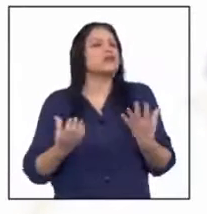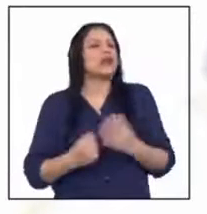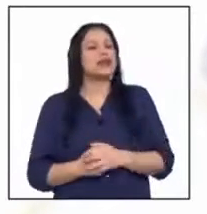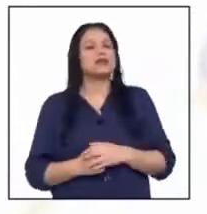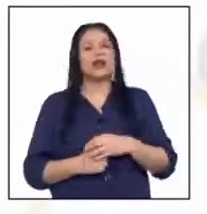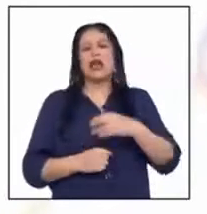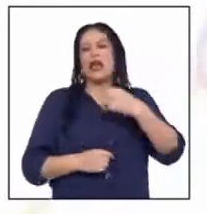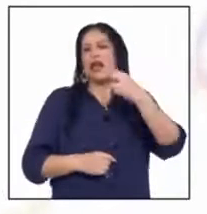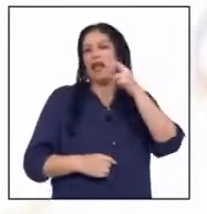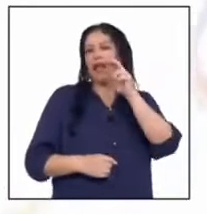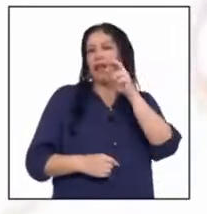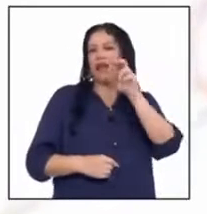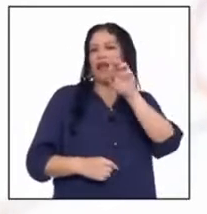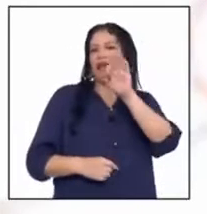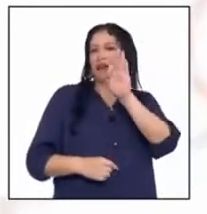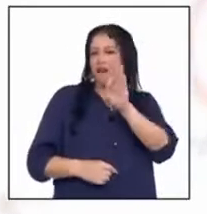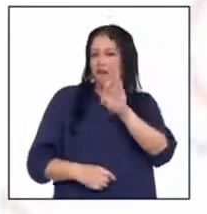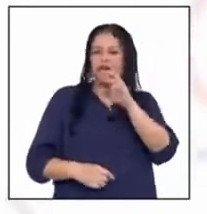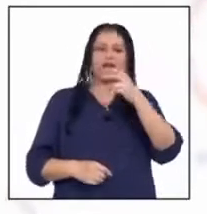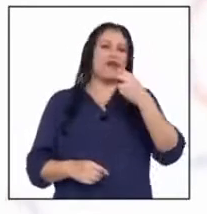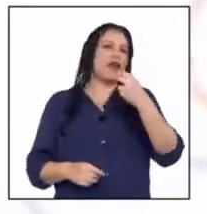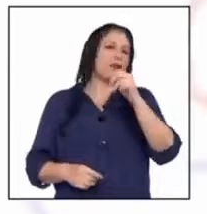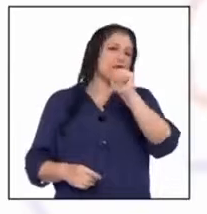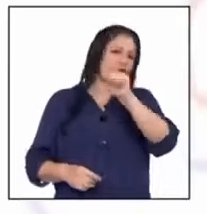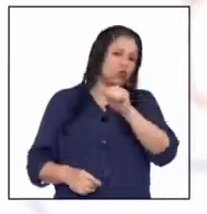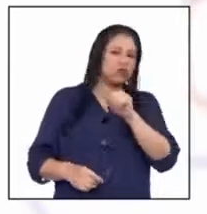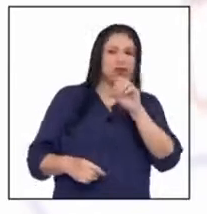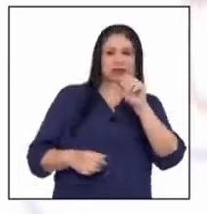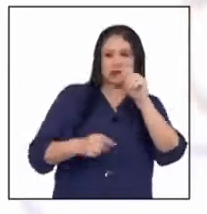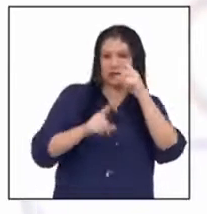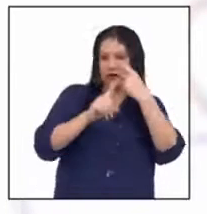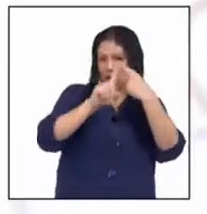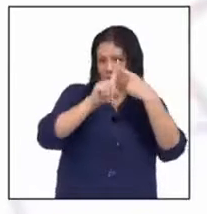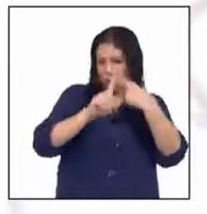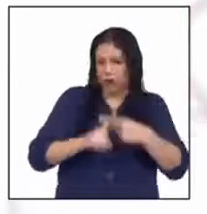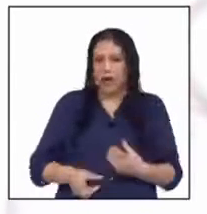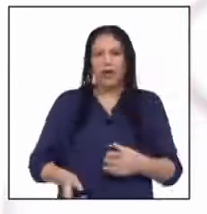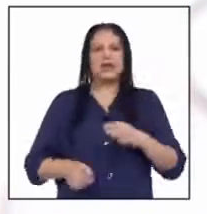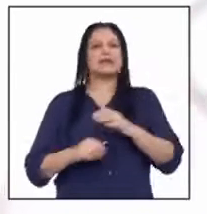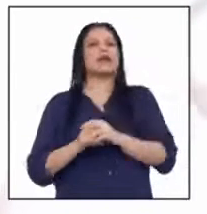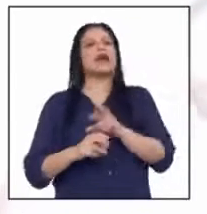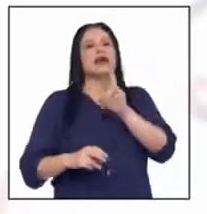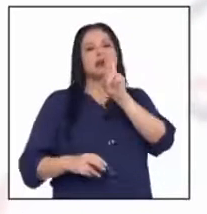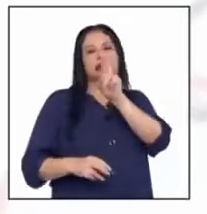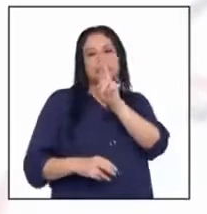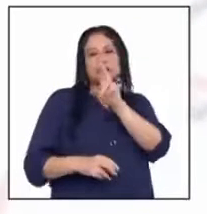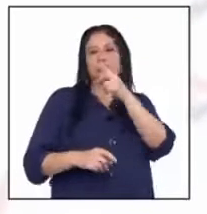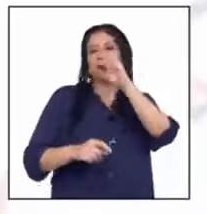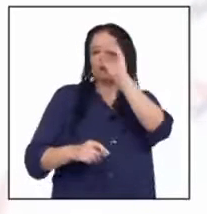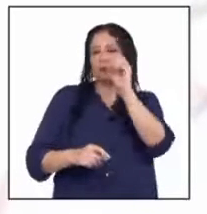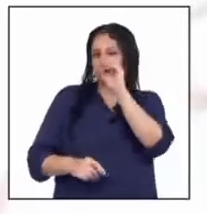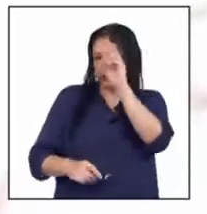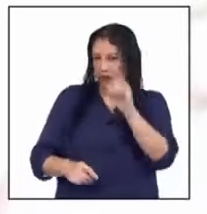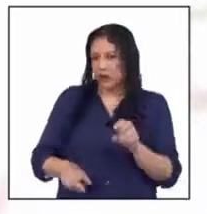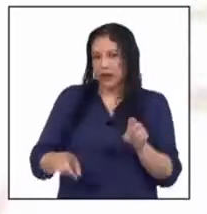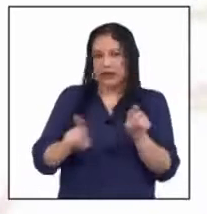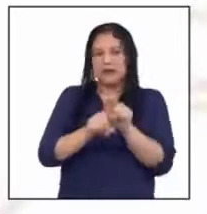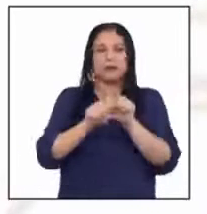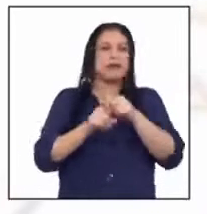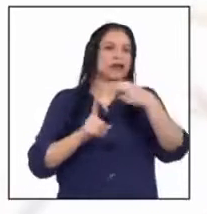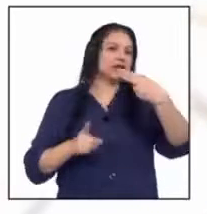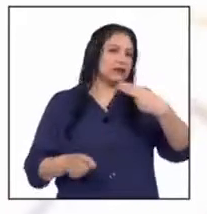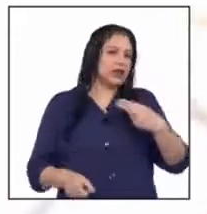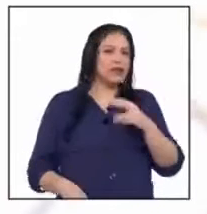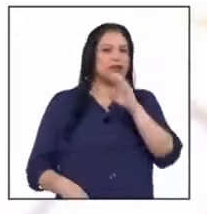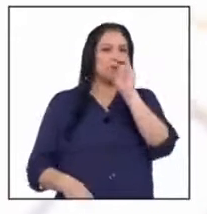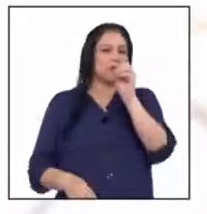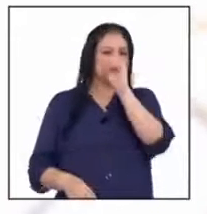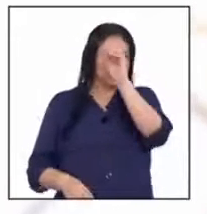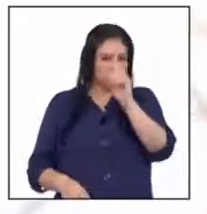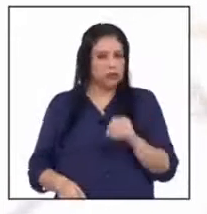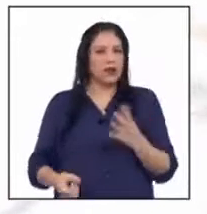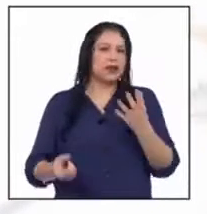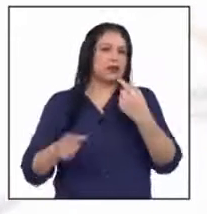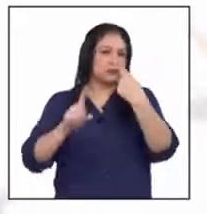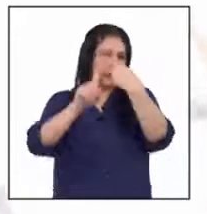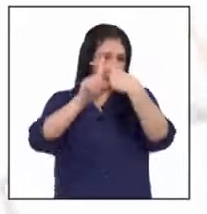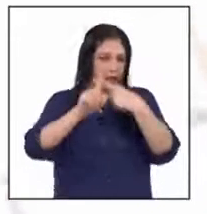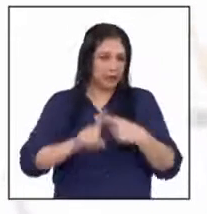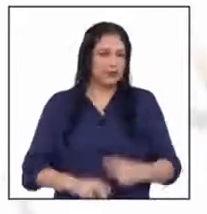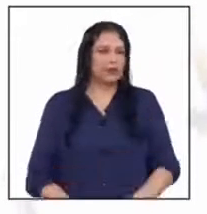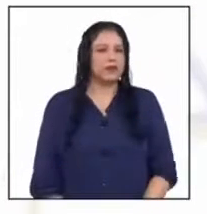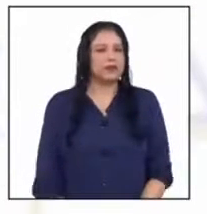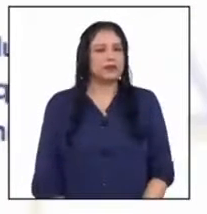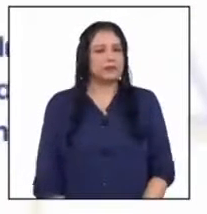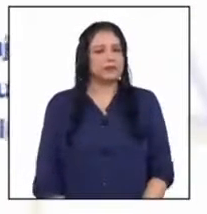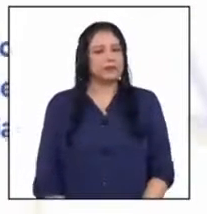absolutas, absolutas acumuladas, relativas, relativas porcentuales y las relativas porcentuales